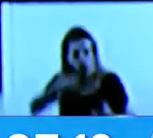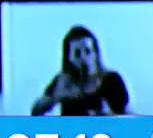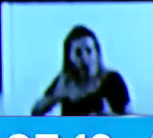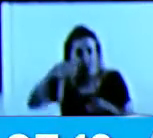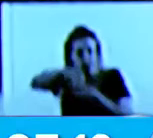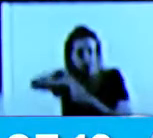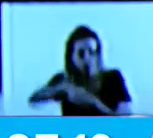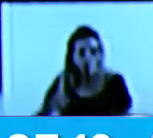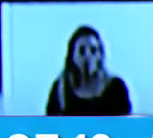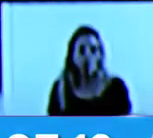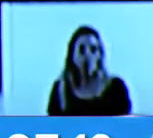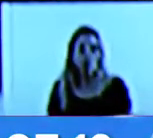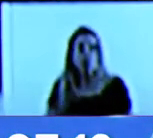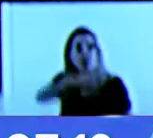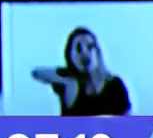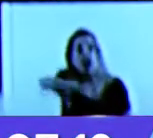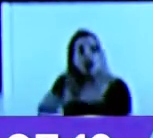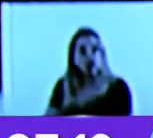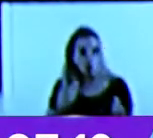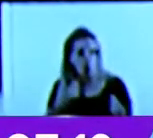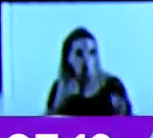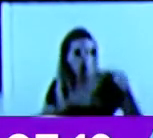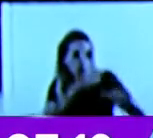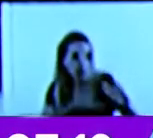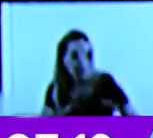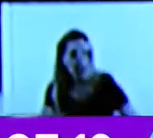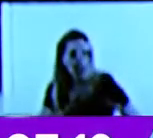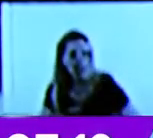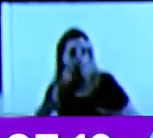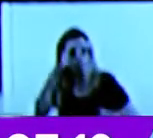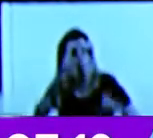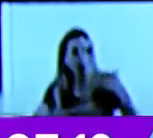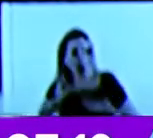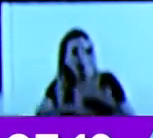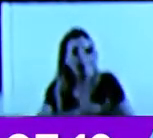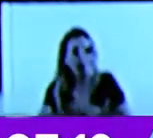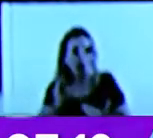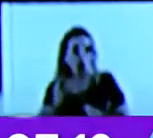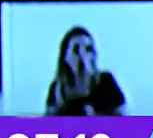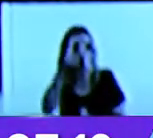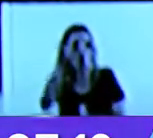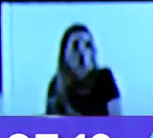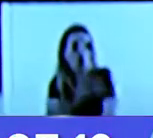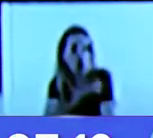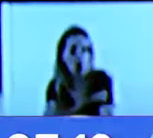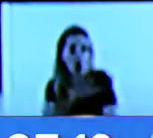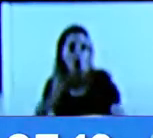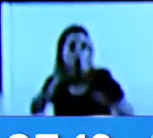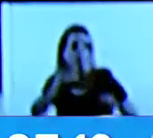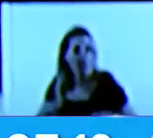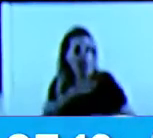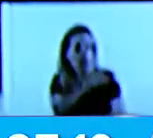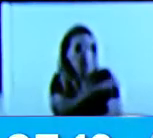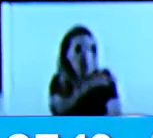salida de otros sectores porque lo que no quieren es que se siga generando un inconveniente en el transporte público que es de lo que hemos estado hablando todos